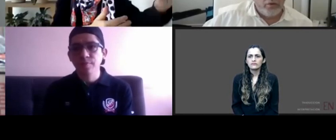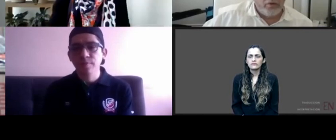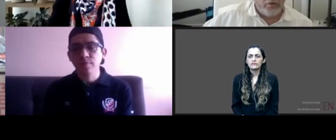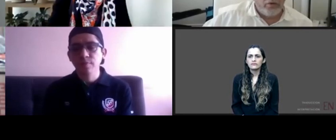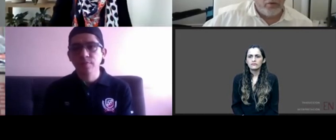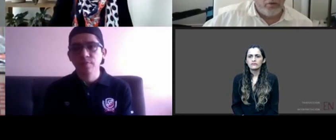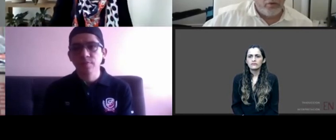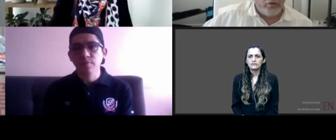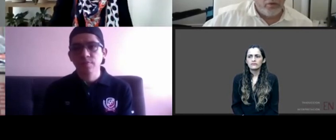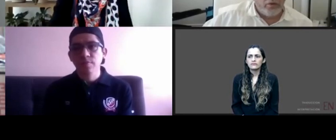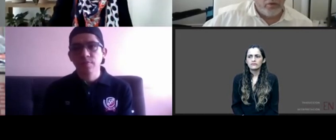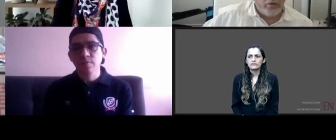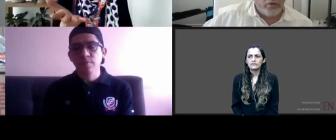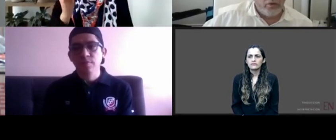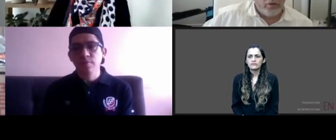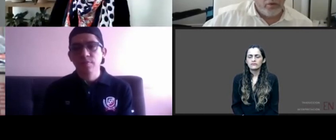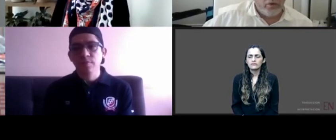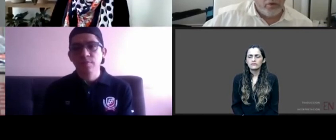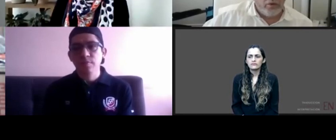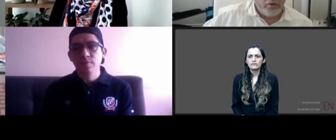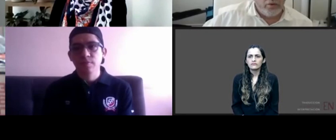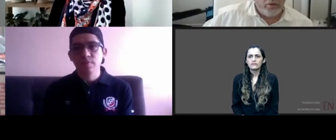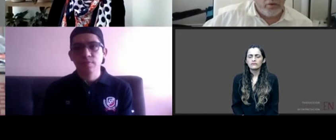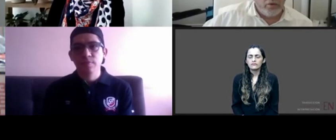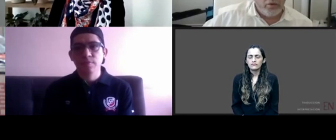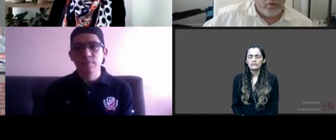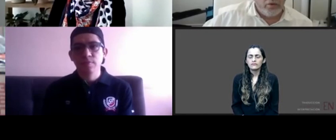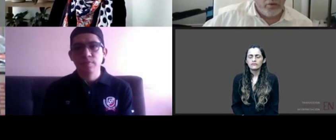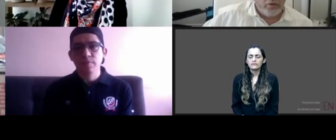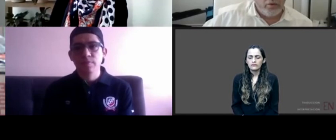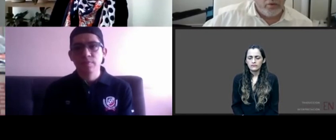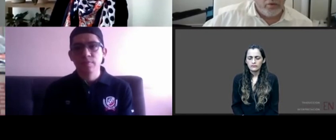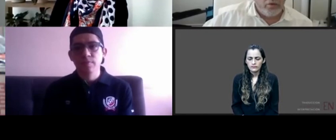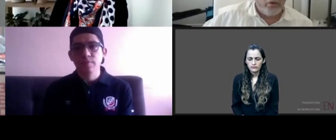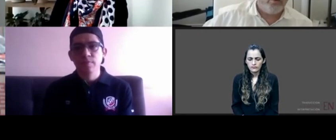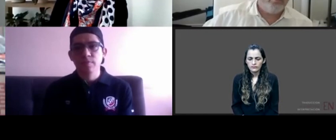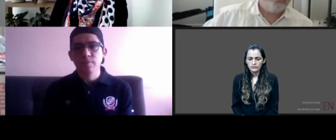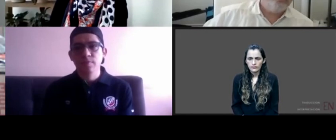solo grupo. Y esto podría mejorar o hacer